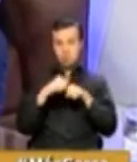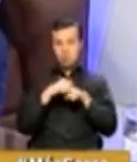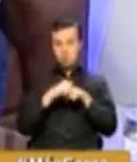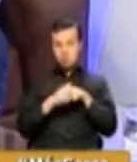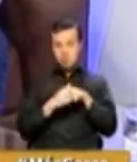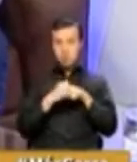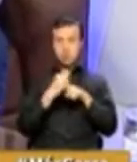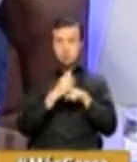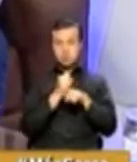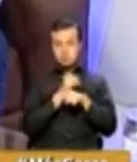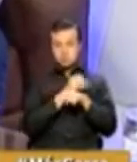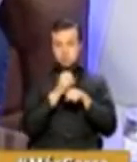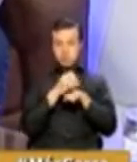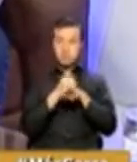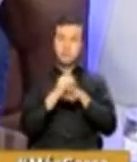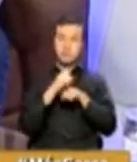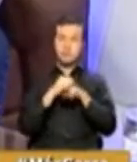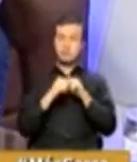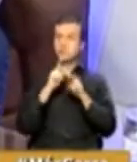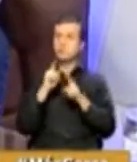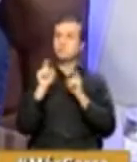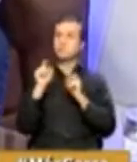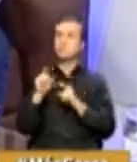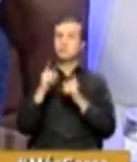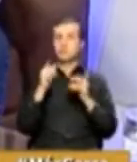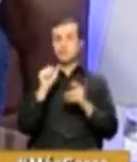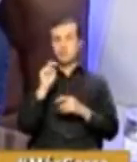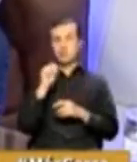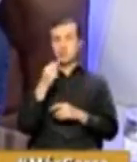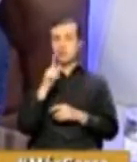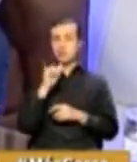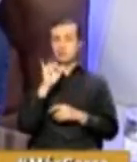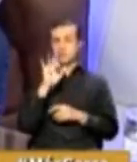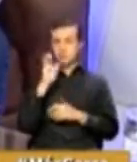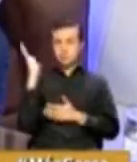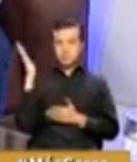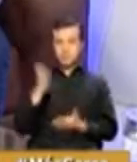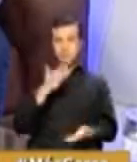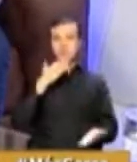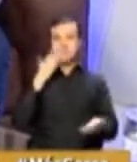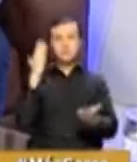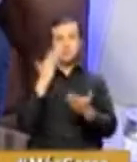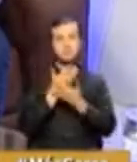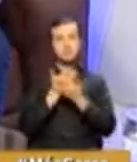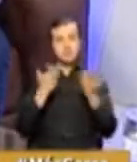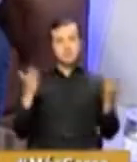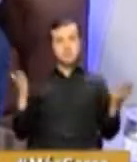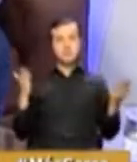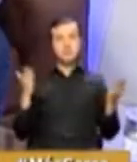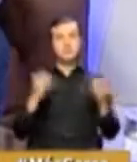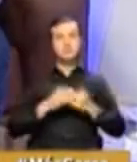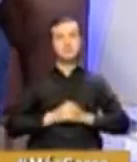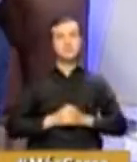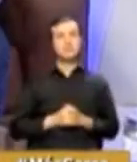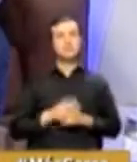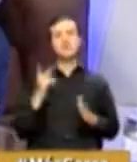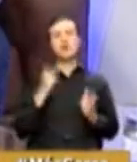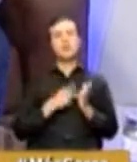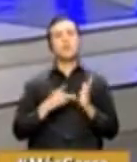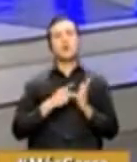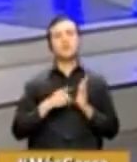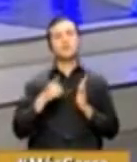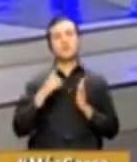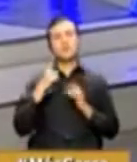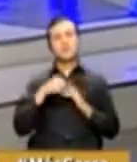de enfermedades que se presentan en nuestros ojos. Le vamos a preguntar a Angelita, bienvenida, gracias por acompañarnos en este espacio. ¿Cómo se dio